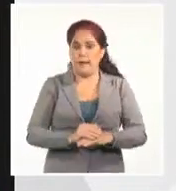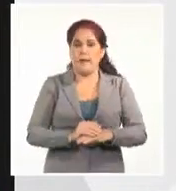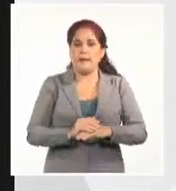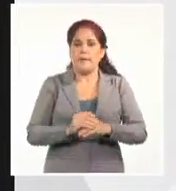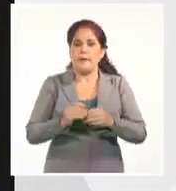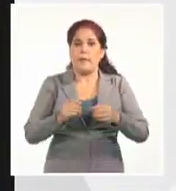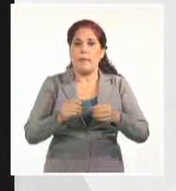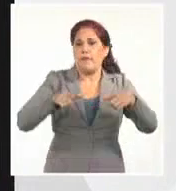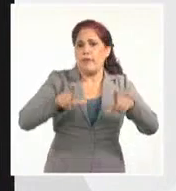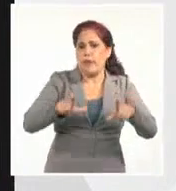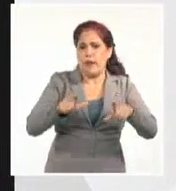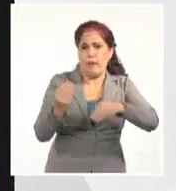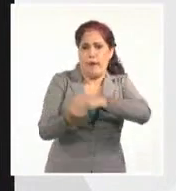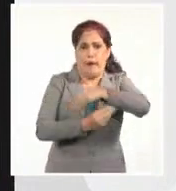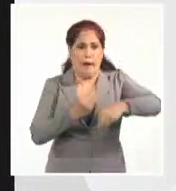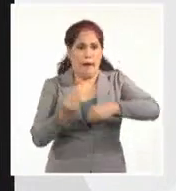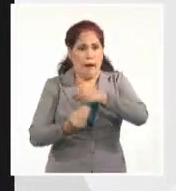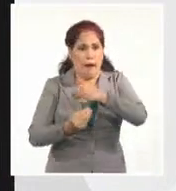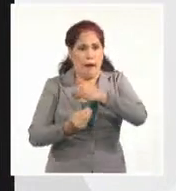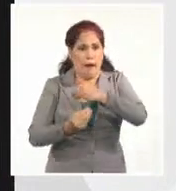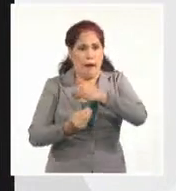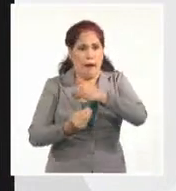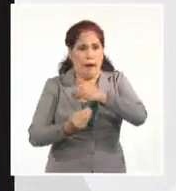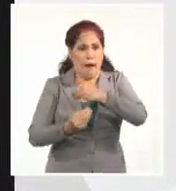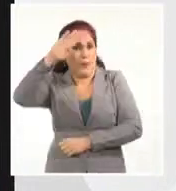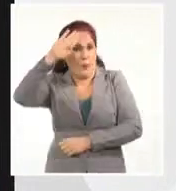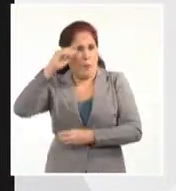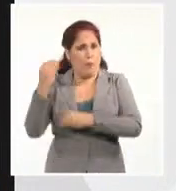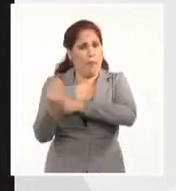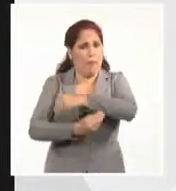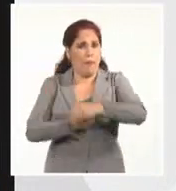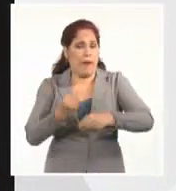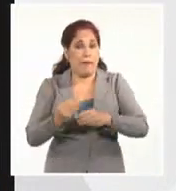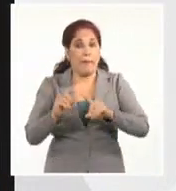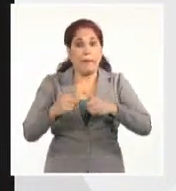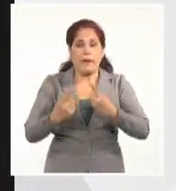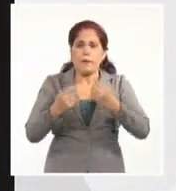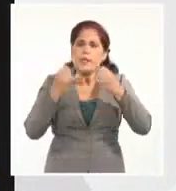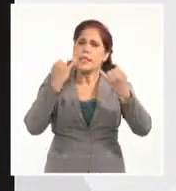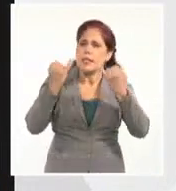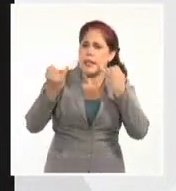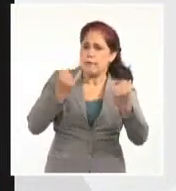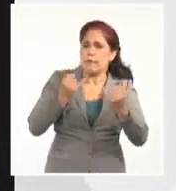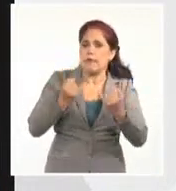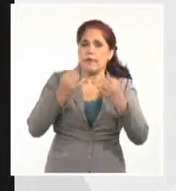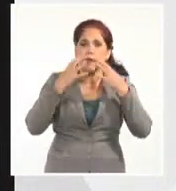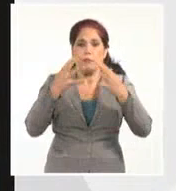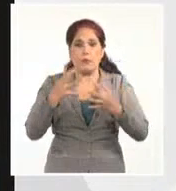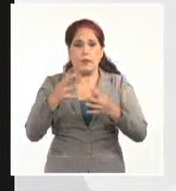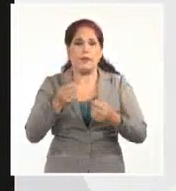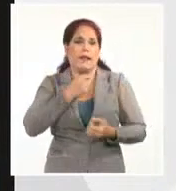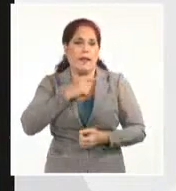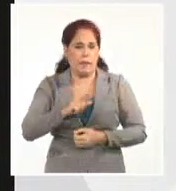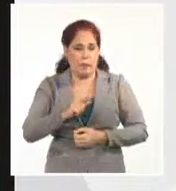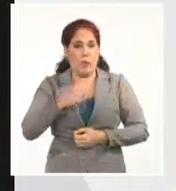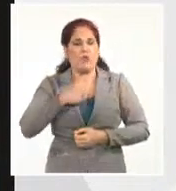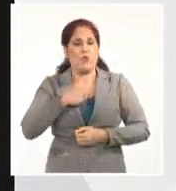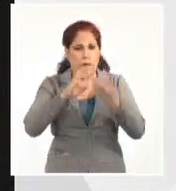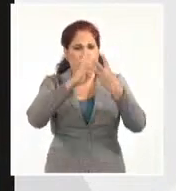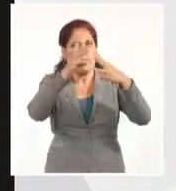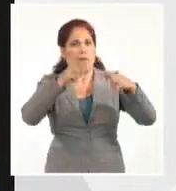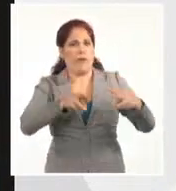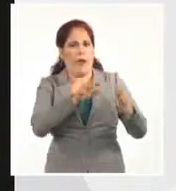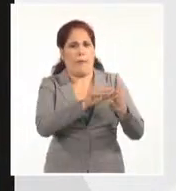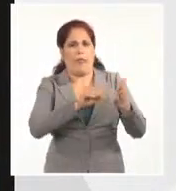imágenes, vídeos, etcétera, ¿no? Yo creo que es interesante, digamos, las diferentes